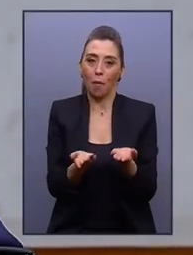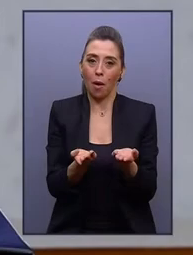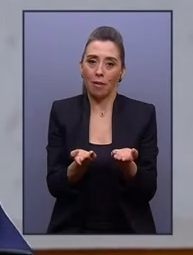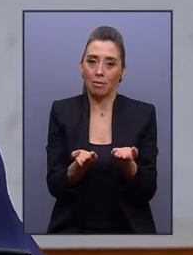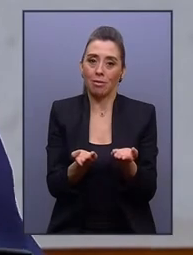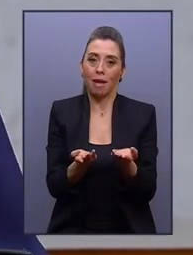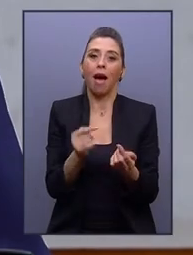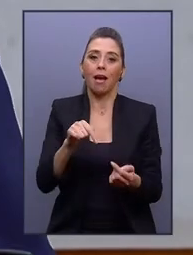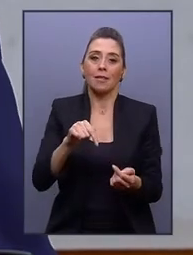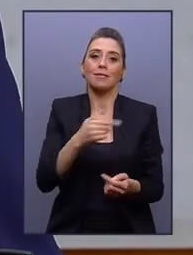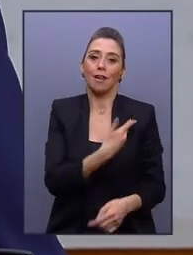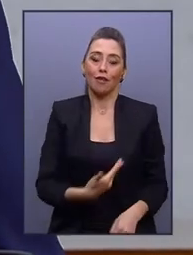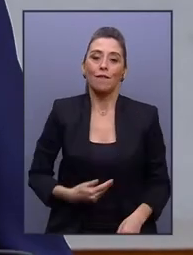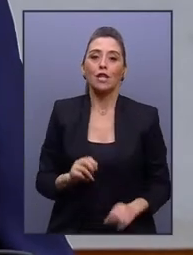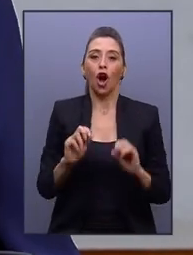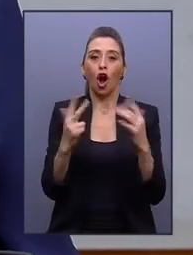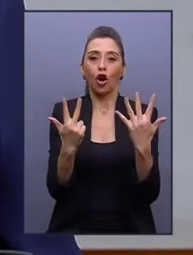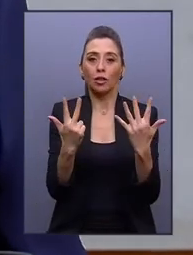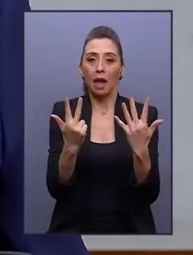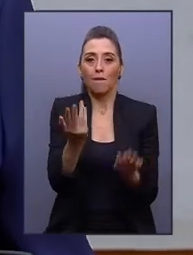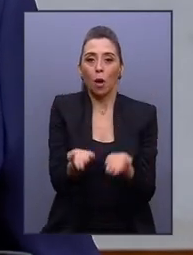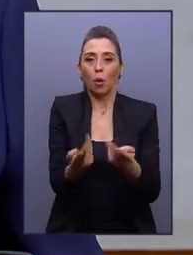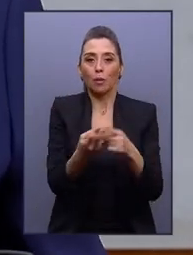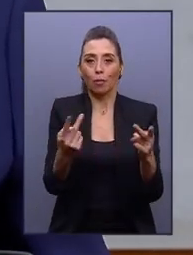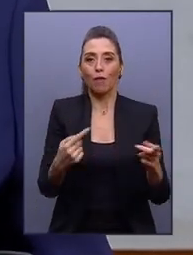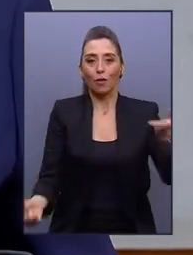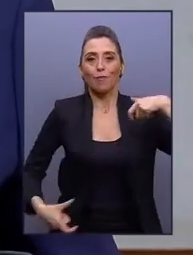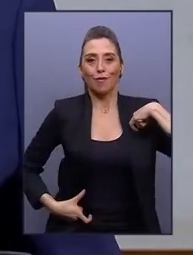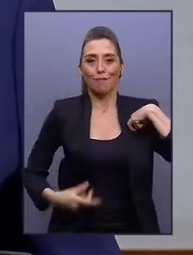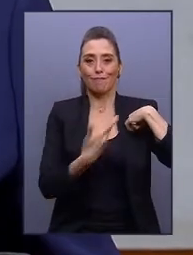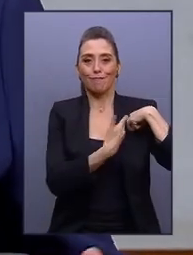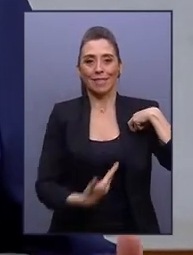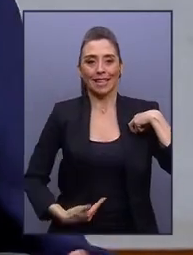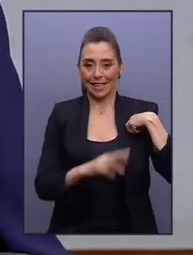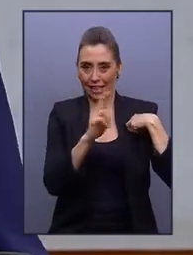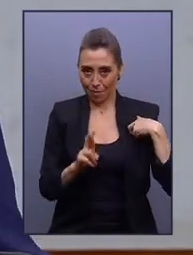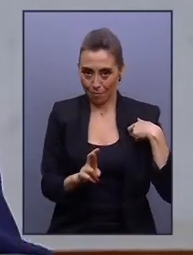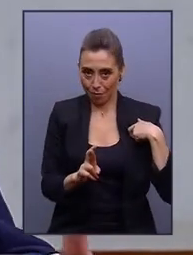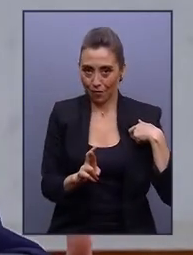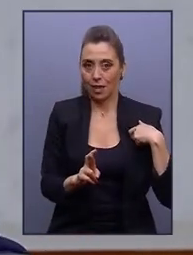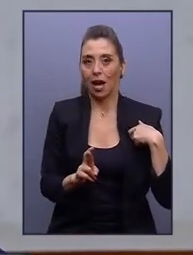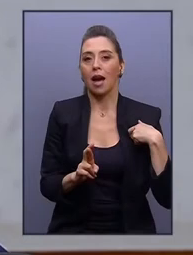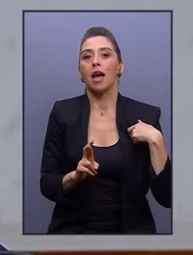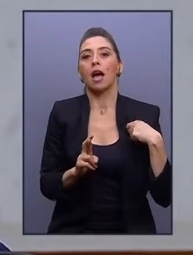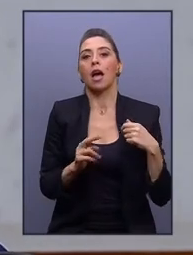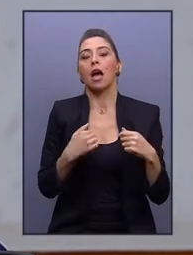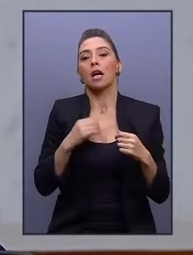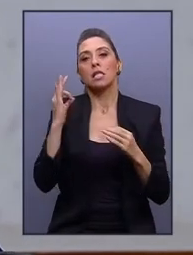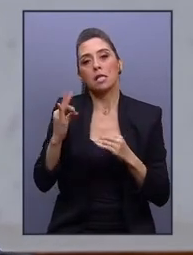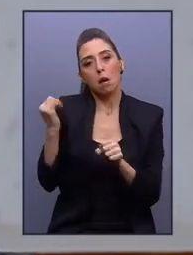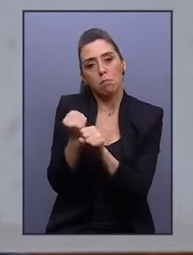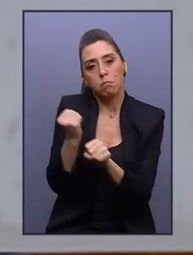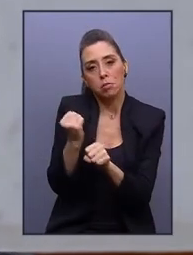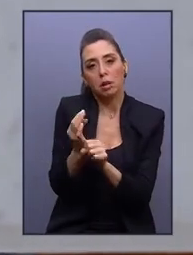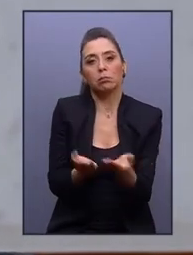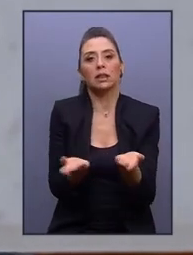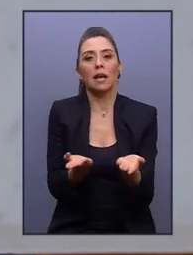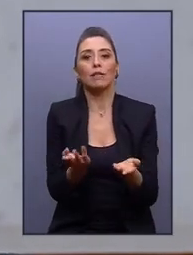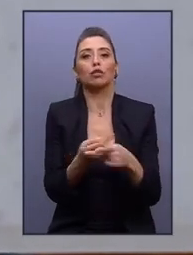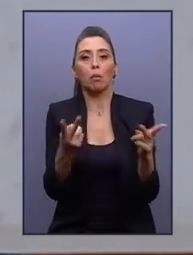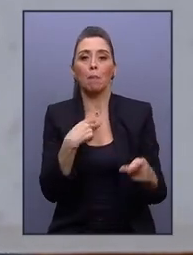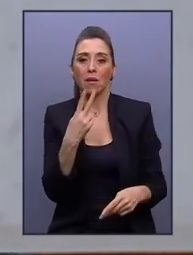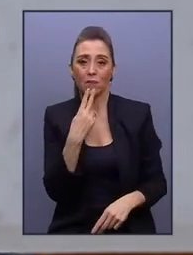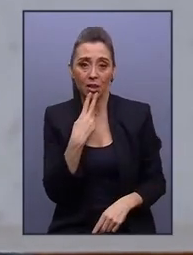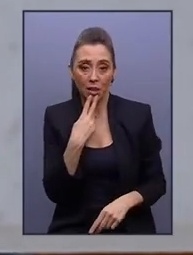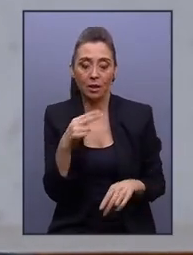gobierno y es la octava cuenta pública como presidente de la República. Parte, por cierto, de toda una vida de servicio público. Ha sido una historia